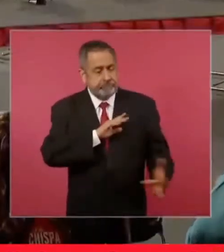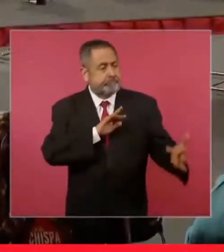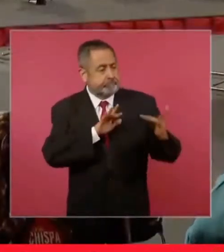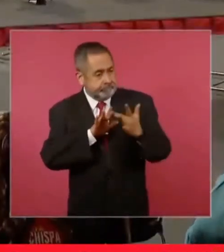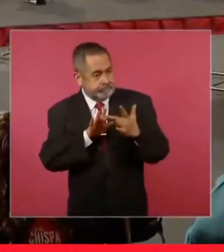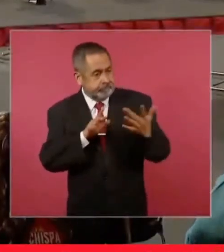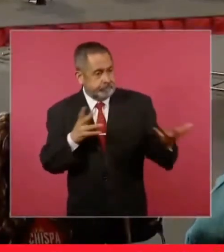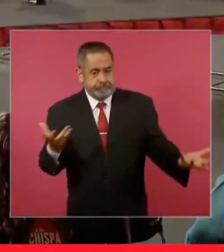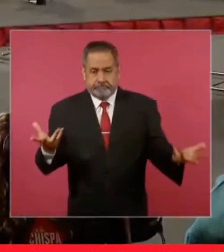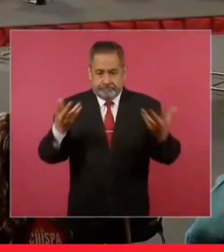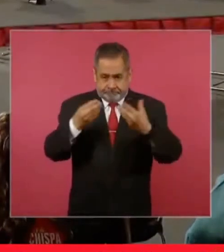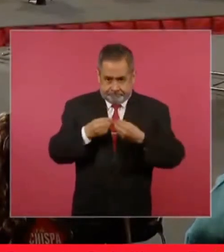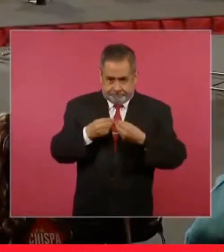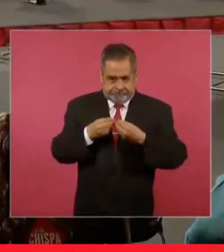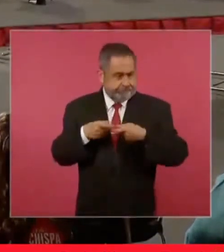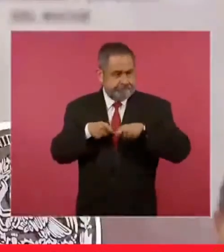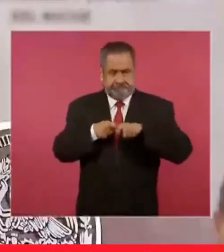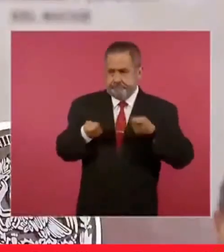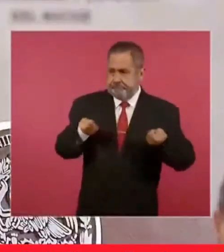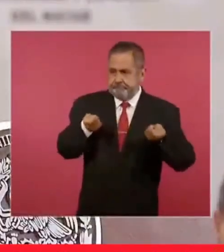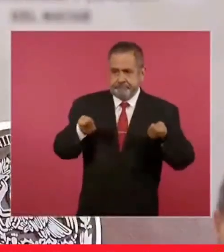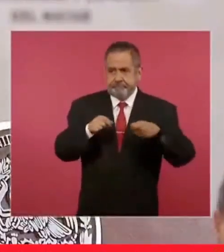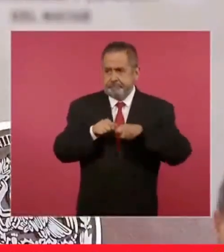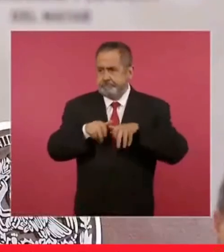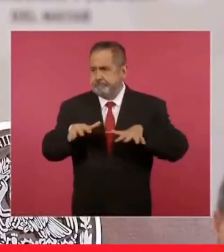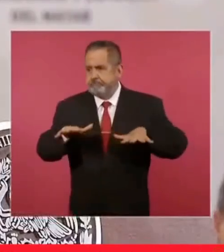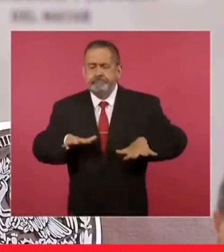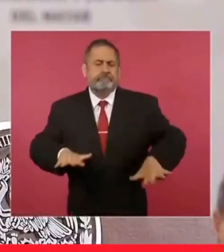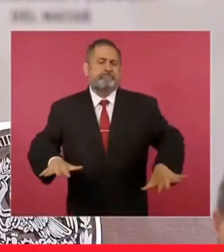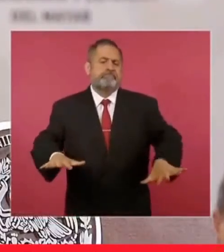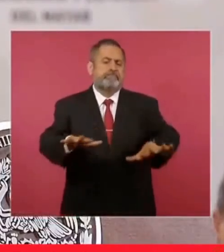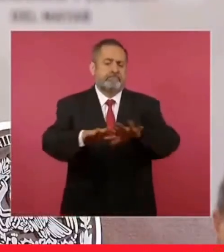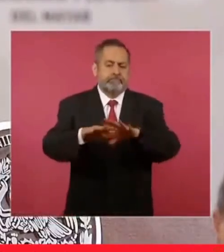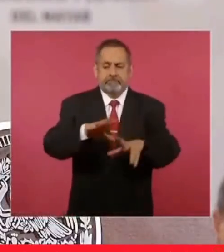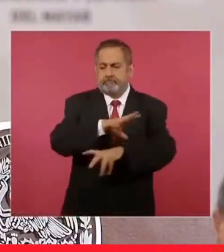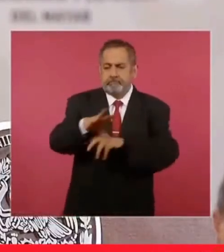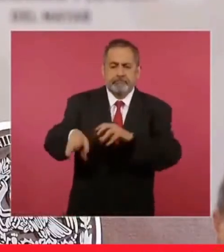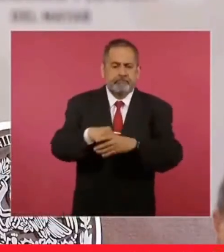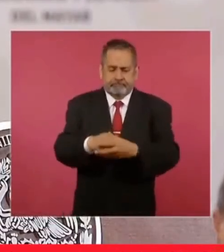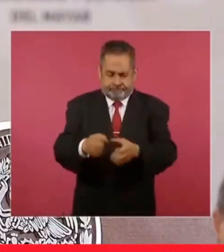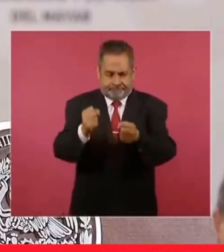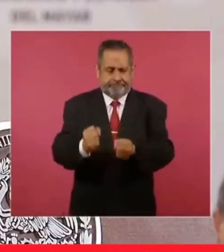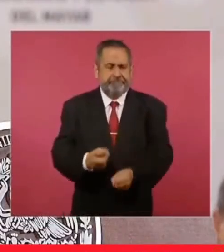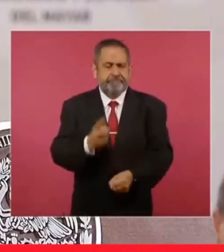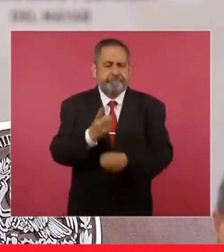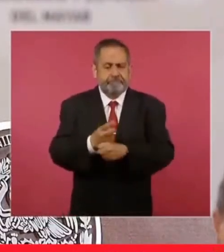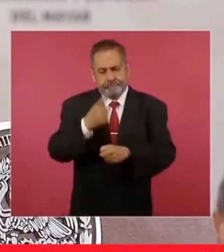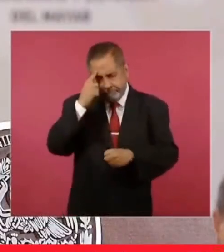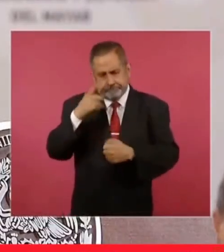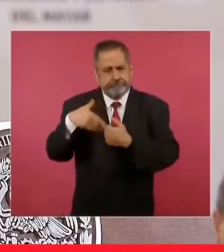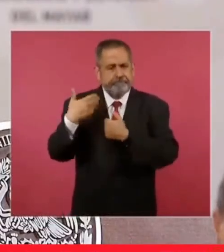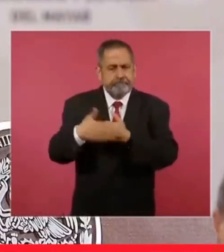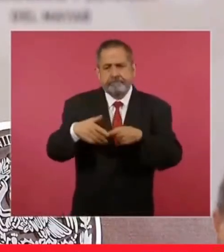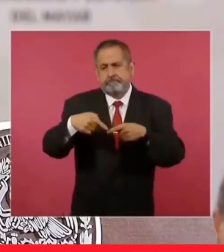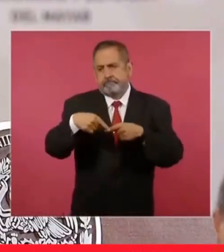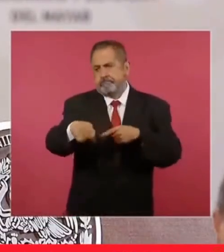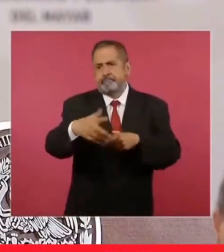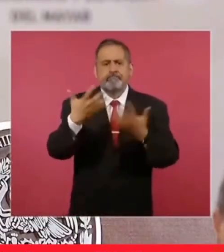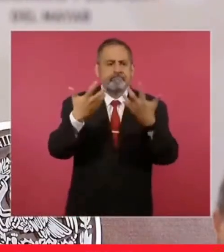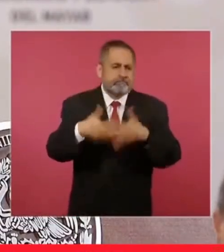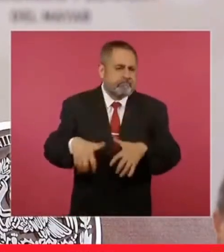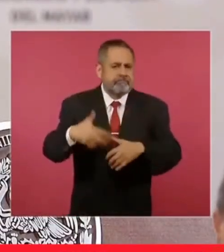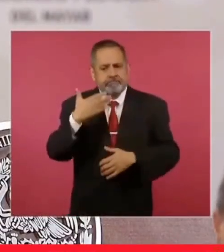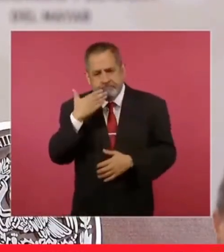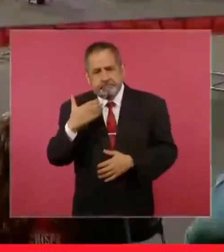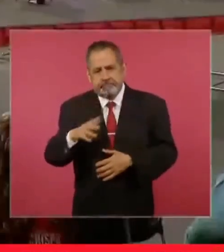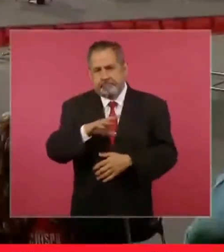mercado mexicano, y somos los responsables de garantizar la seguridad del sistema eléctrico